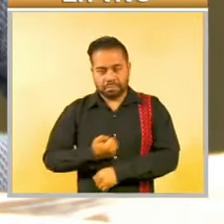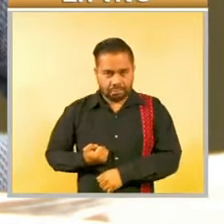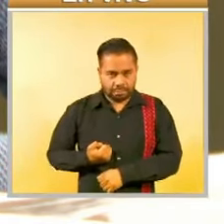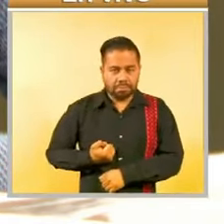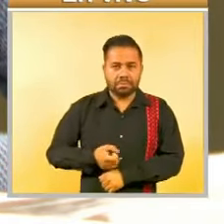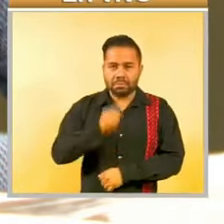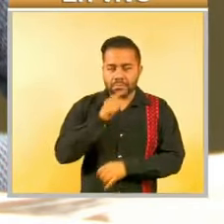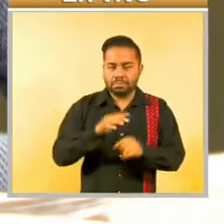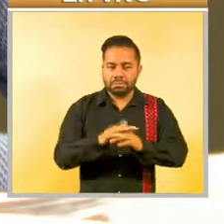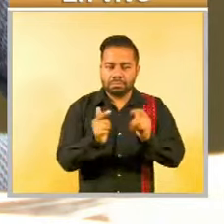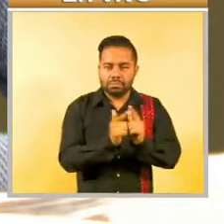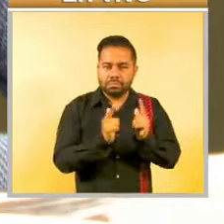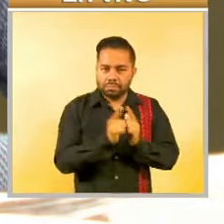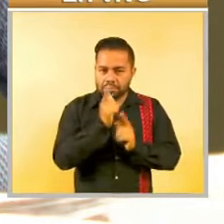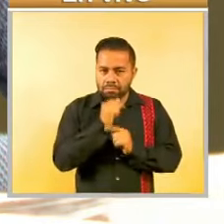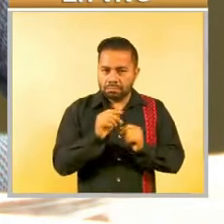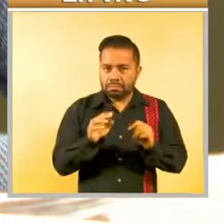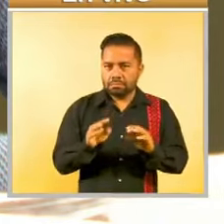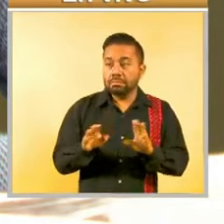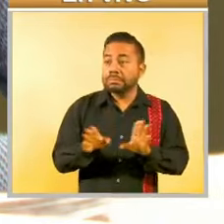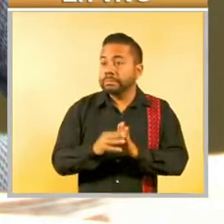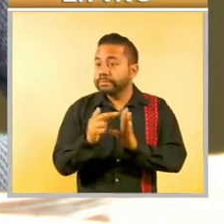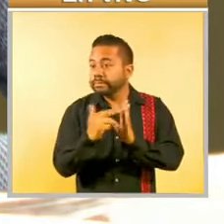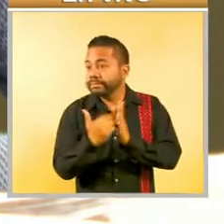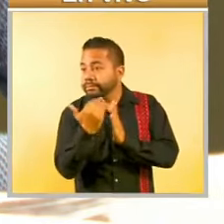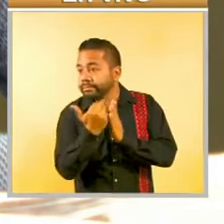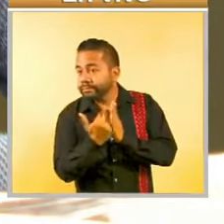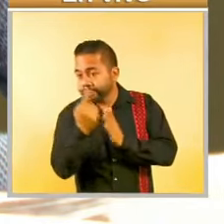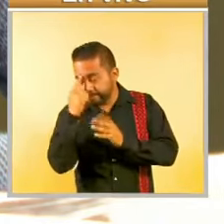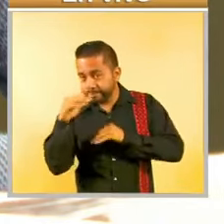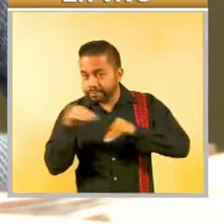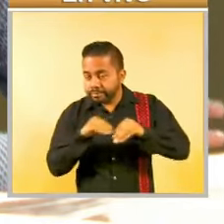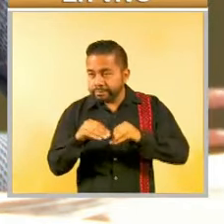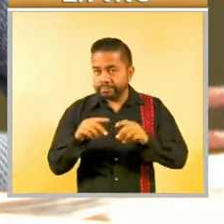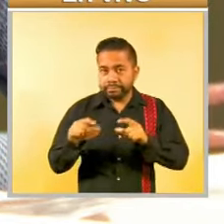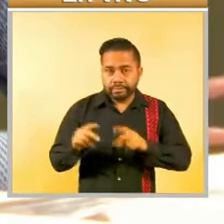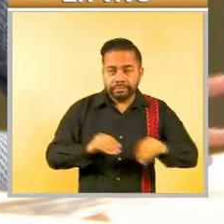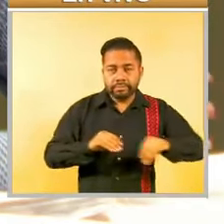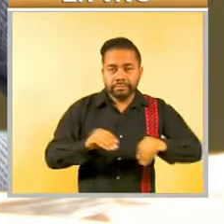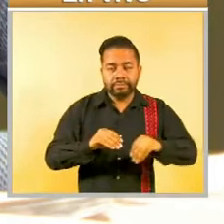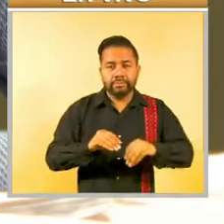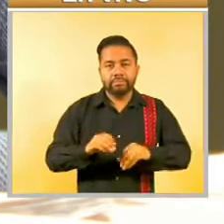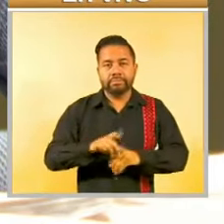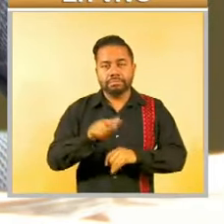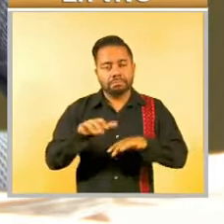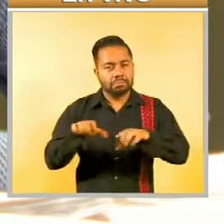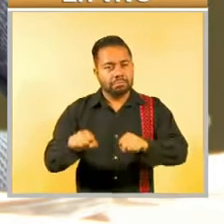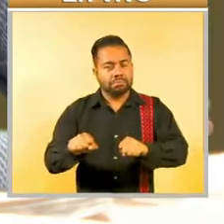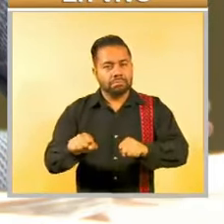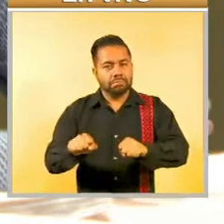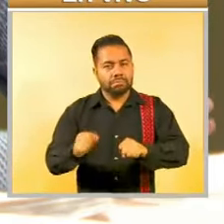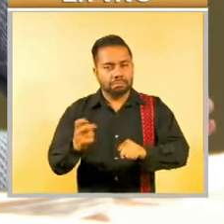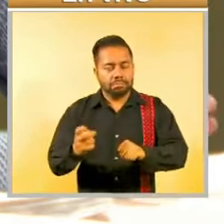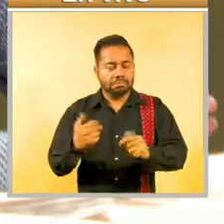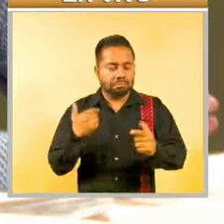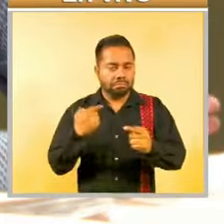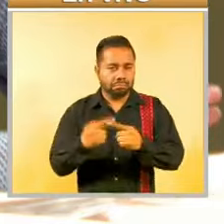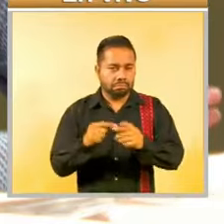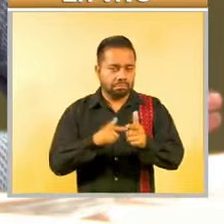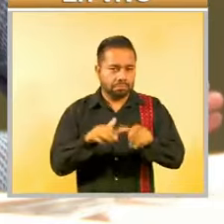se maneja el corporativo hacer cómo lo va cómo va a marcar su curso de acción su línea de acción y se hace la detención es lo que se está